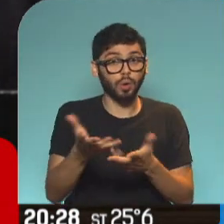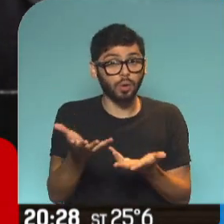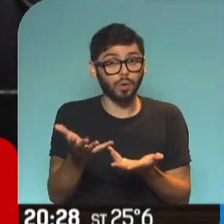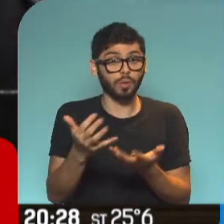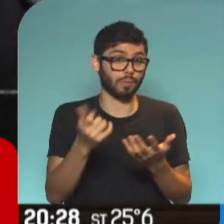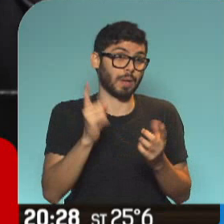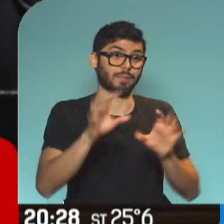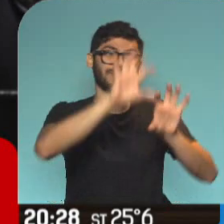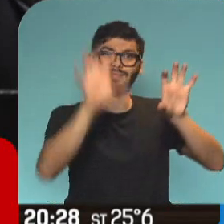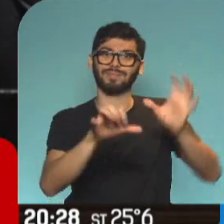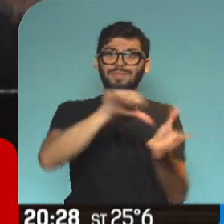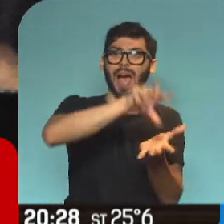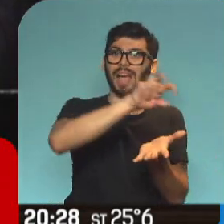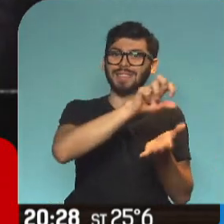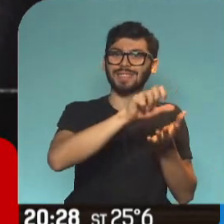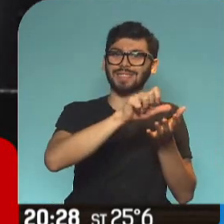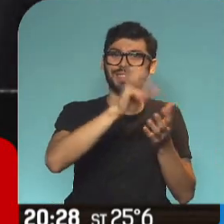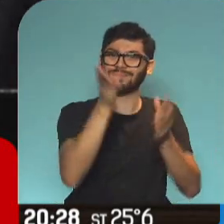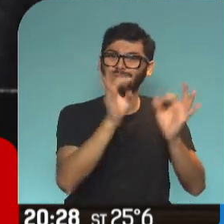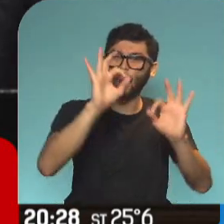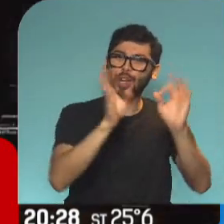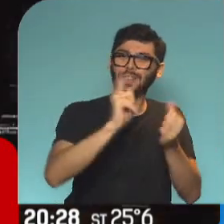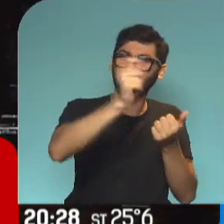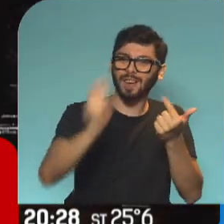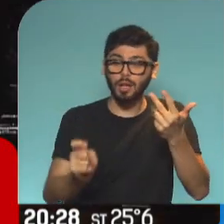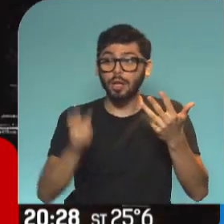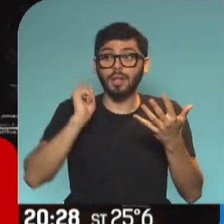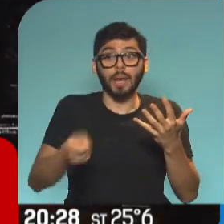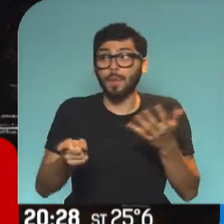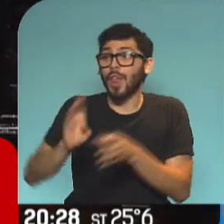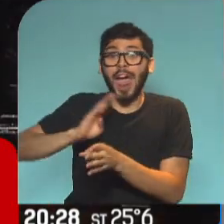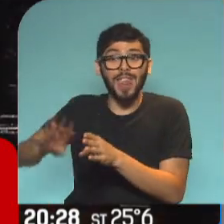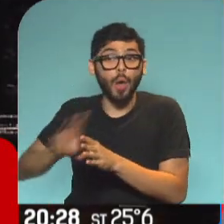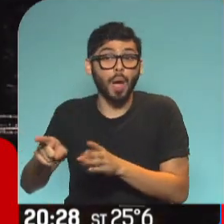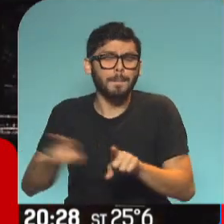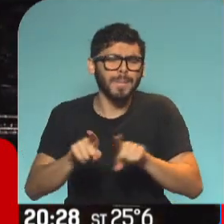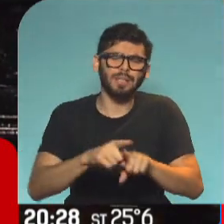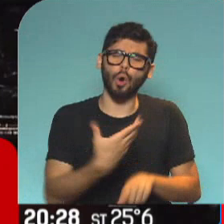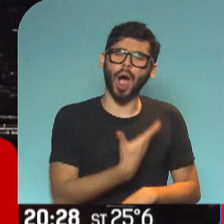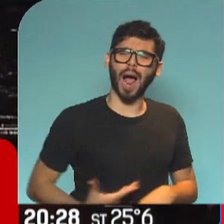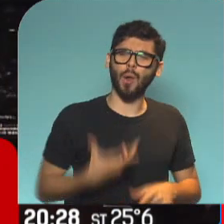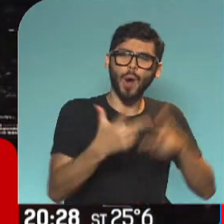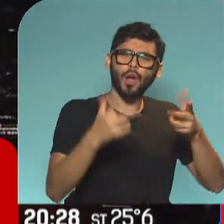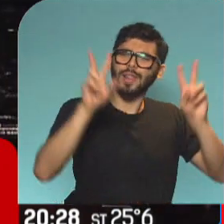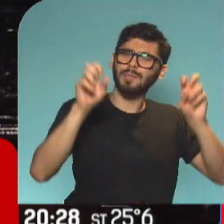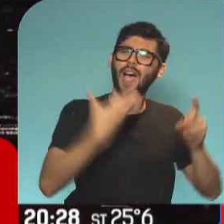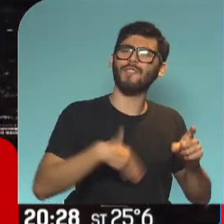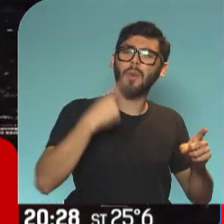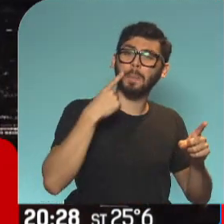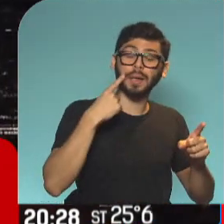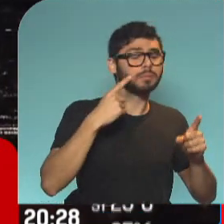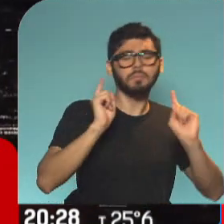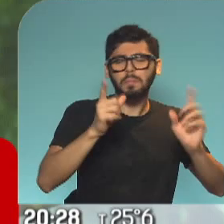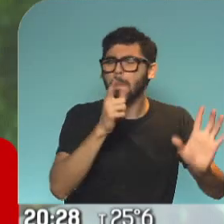de coparticipación, pero también por el alto endeudamiento, como habló el presidente de la Nación, de la deuda a nivel... A otra